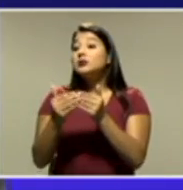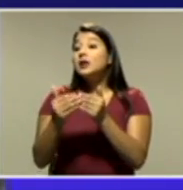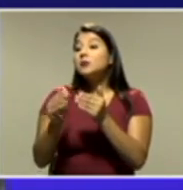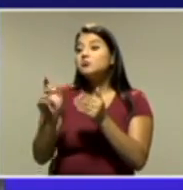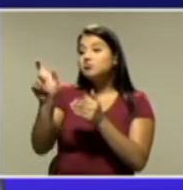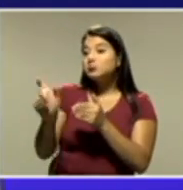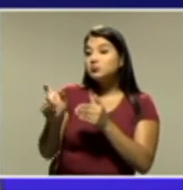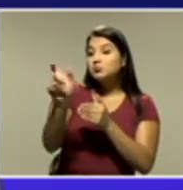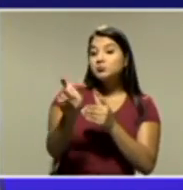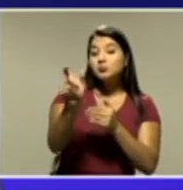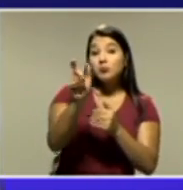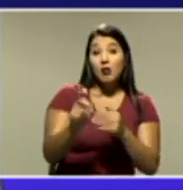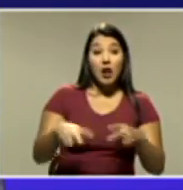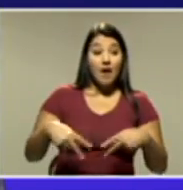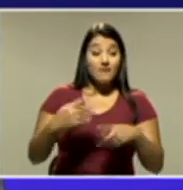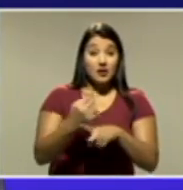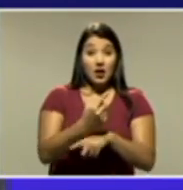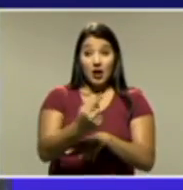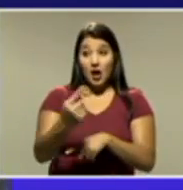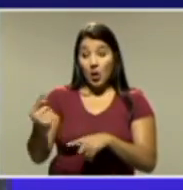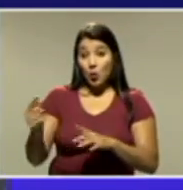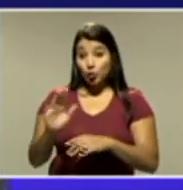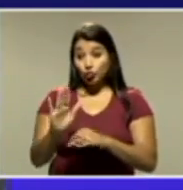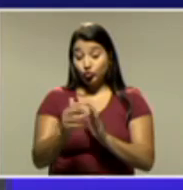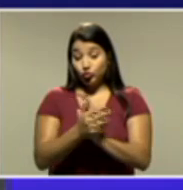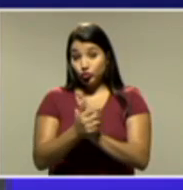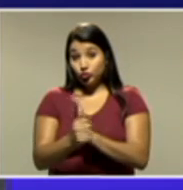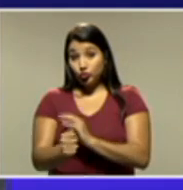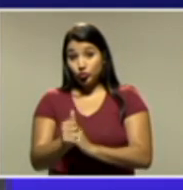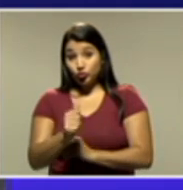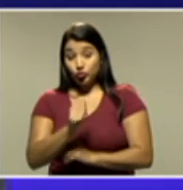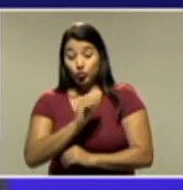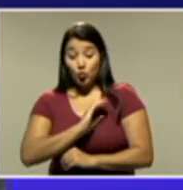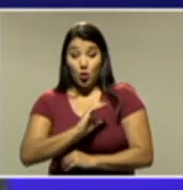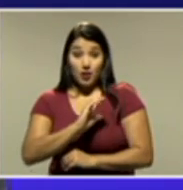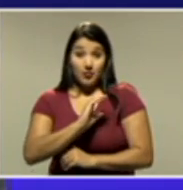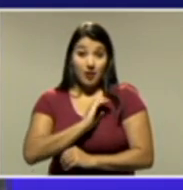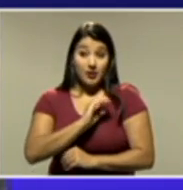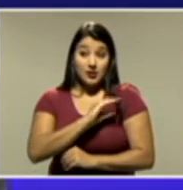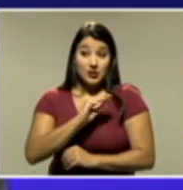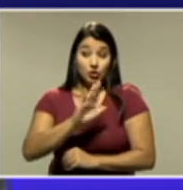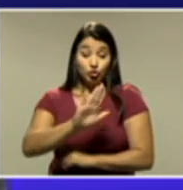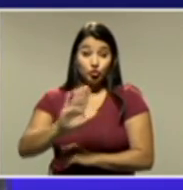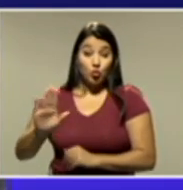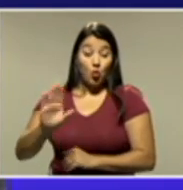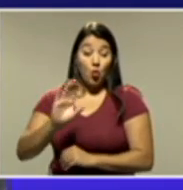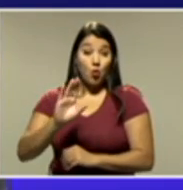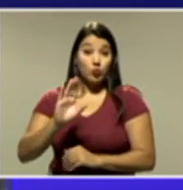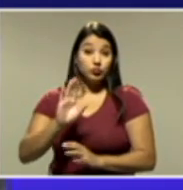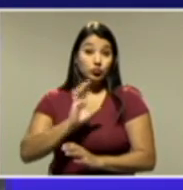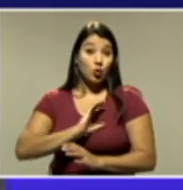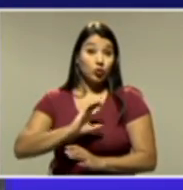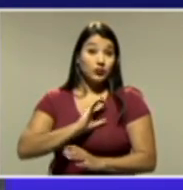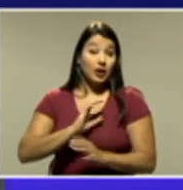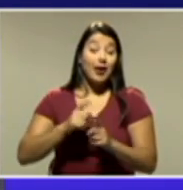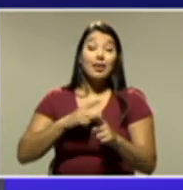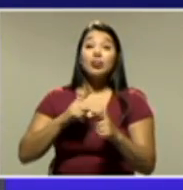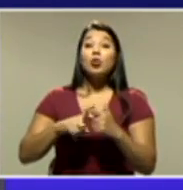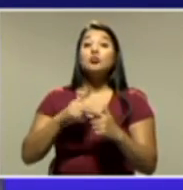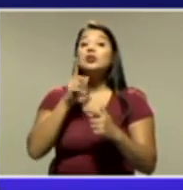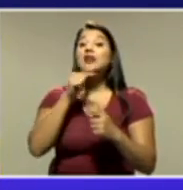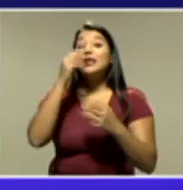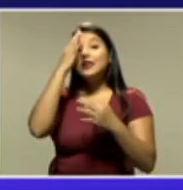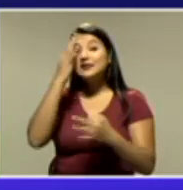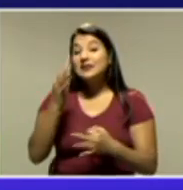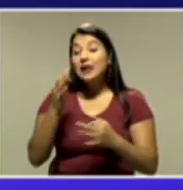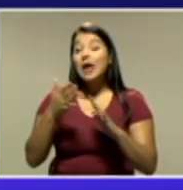virtudes y eventualmente las condiciones de toda la oferta electoral y es el pueblo el que va a definir